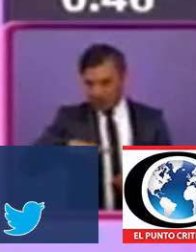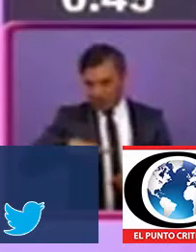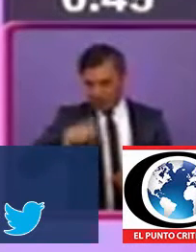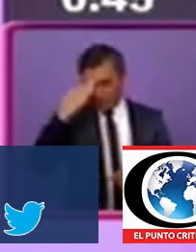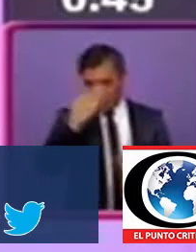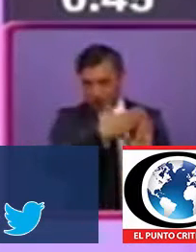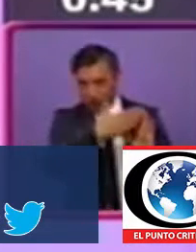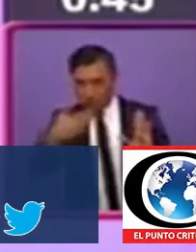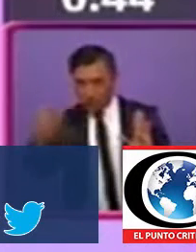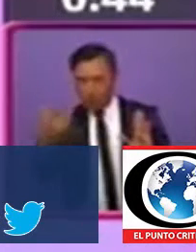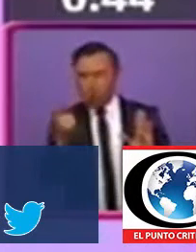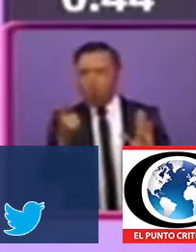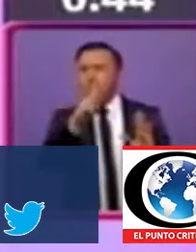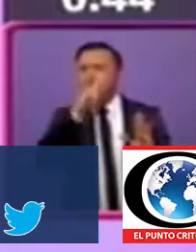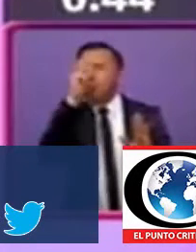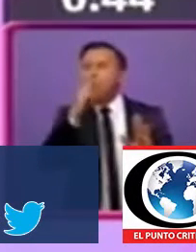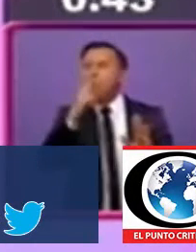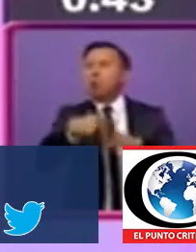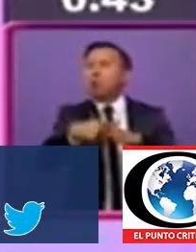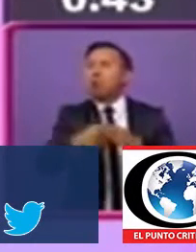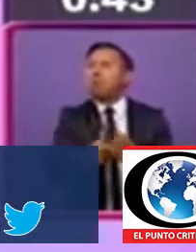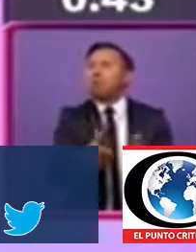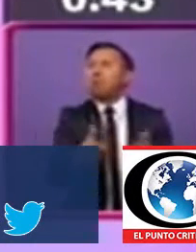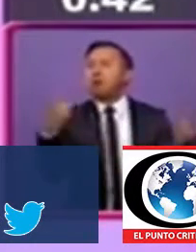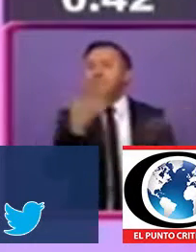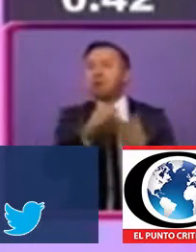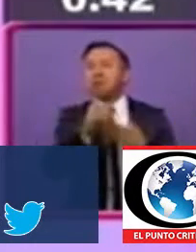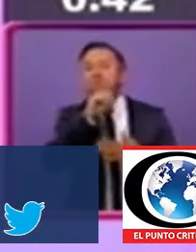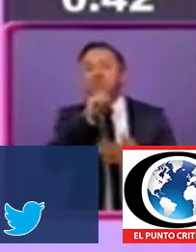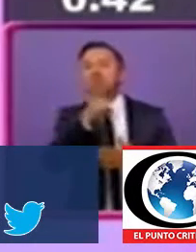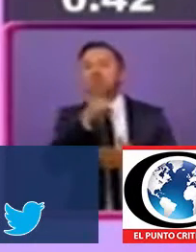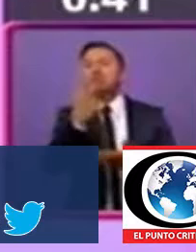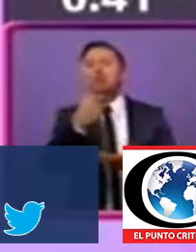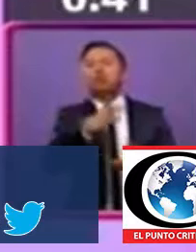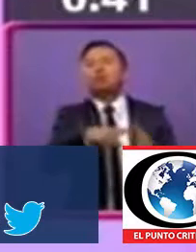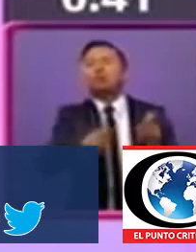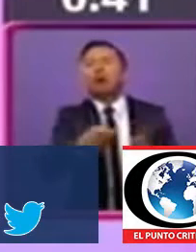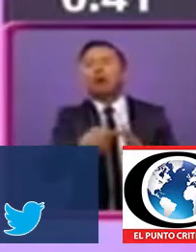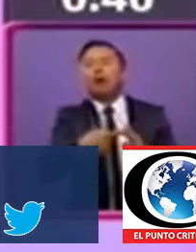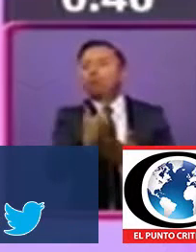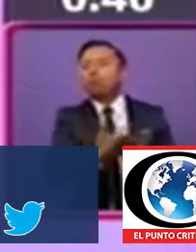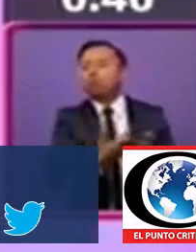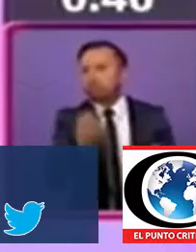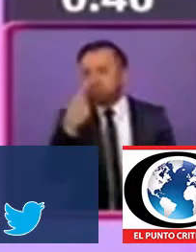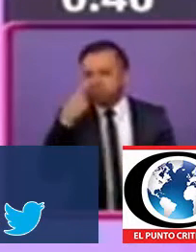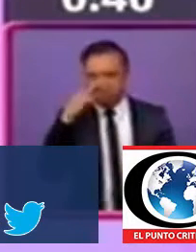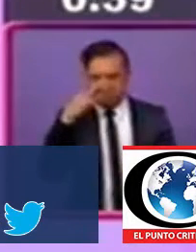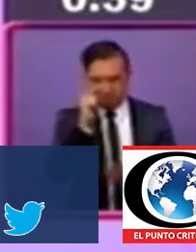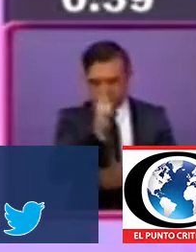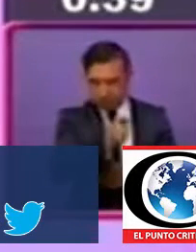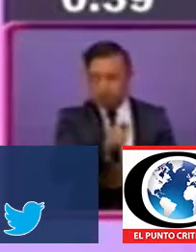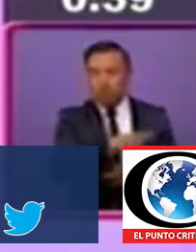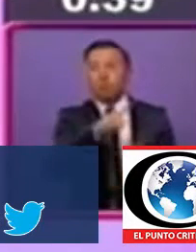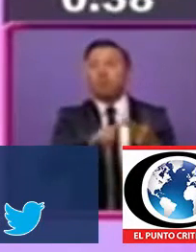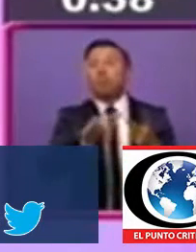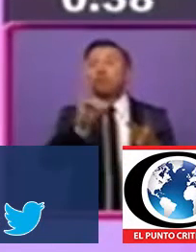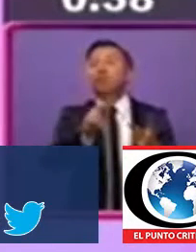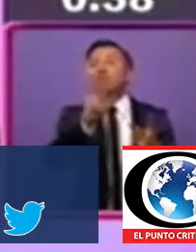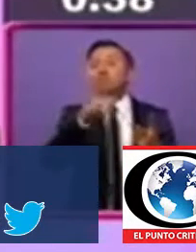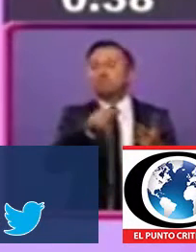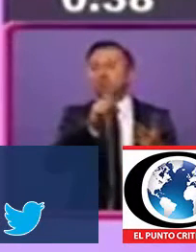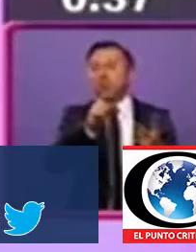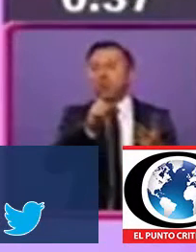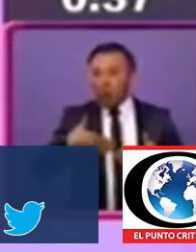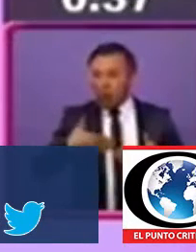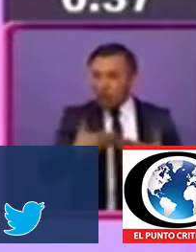beneplácito del trabajador, ¿no? También en el caso del descuento para los servicios médicos, o si